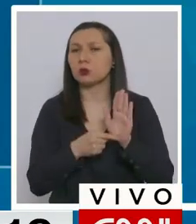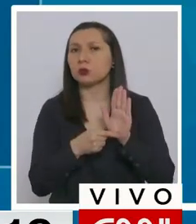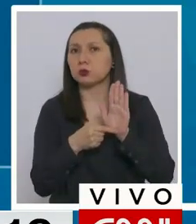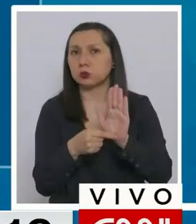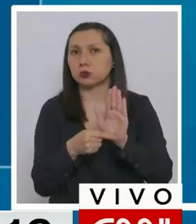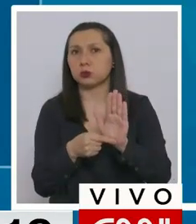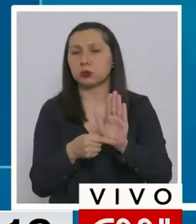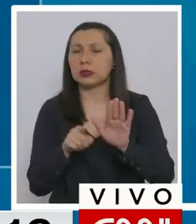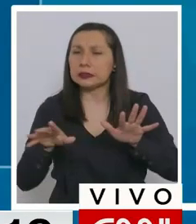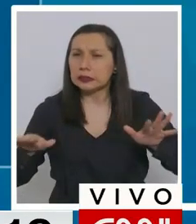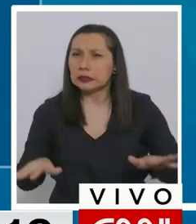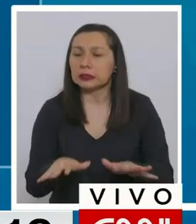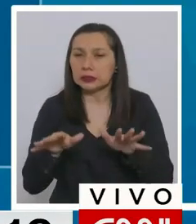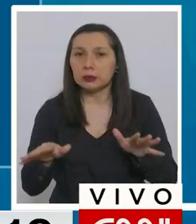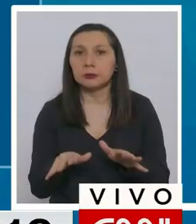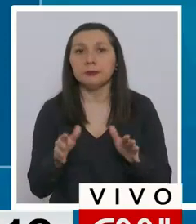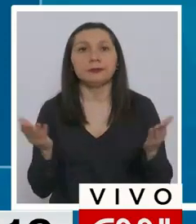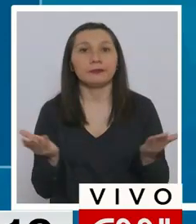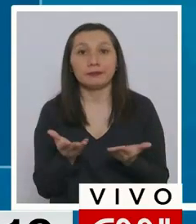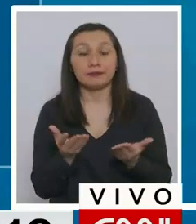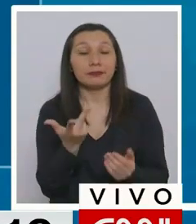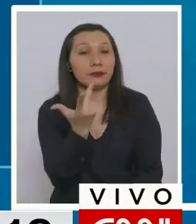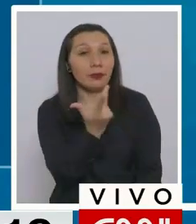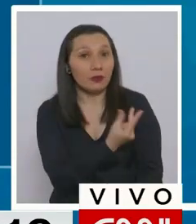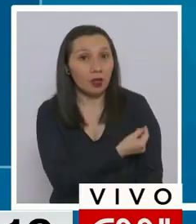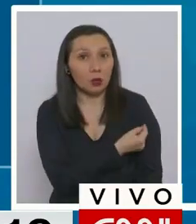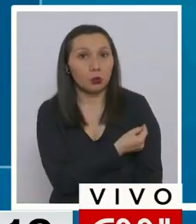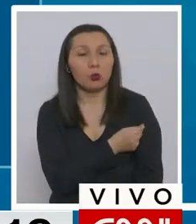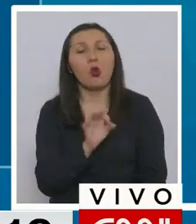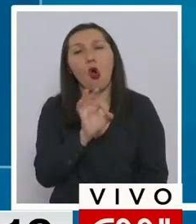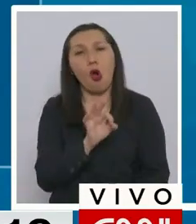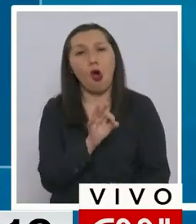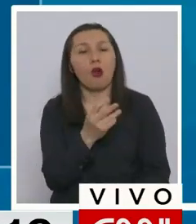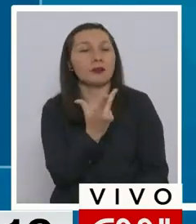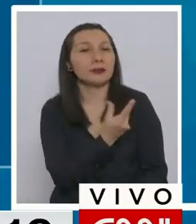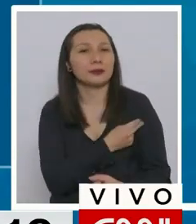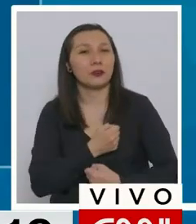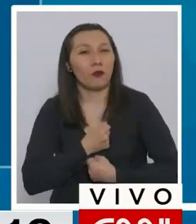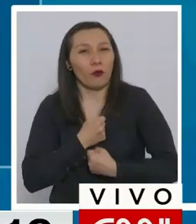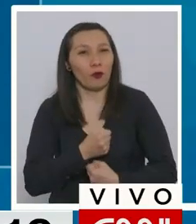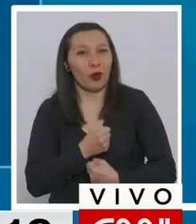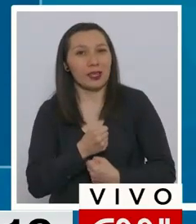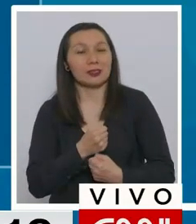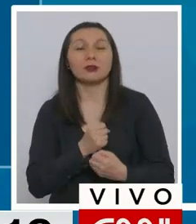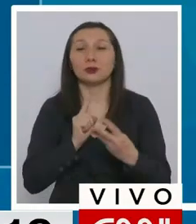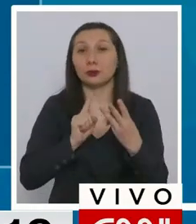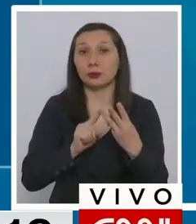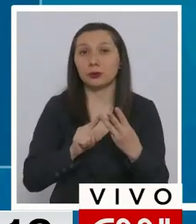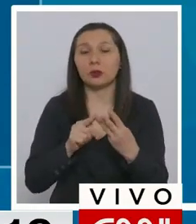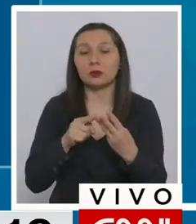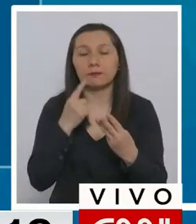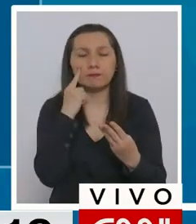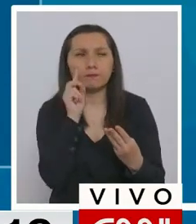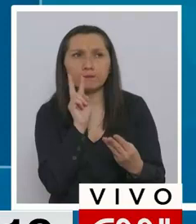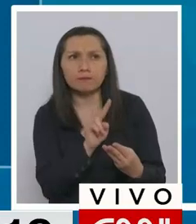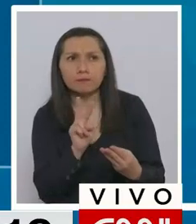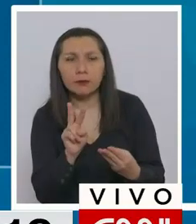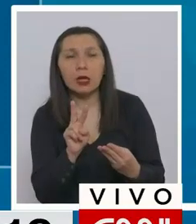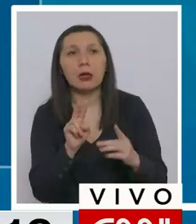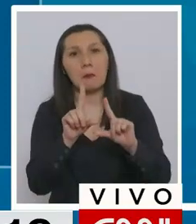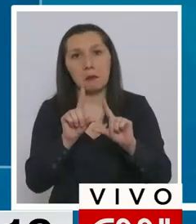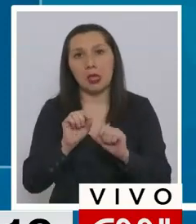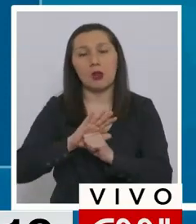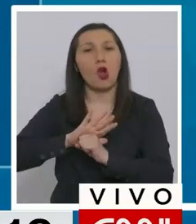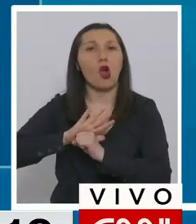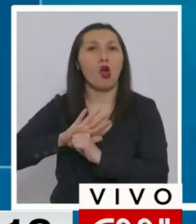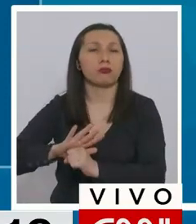esquema completo de vacunación, es decir, con 2 dosis. Con esto al haber superado el 90%,